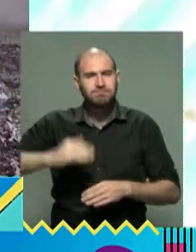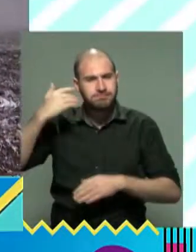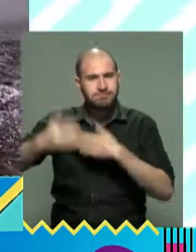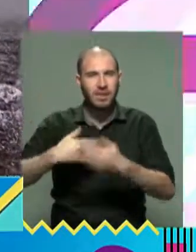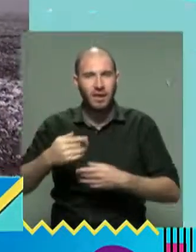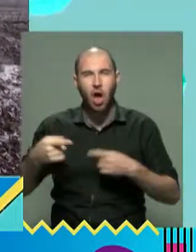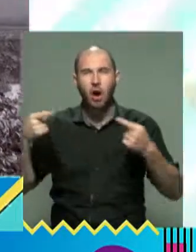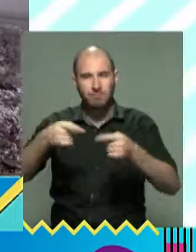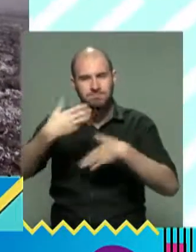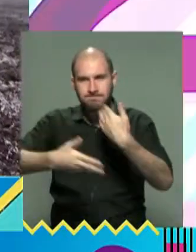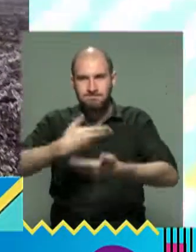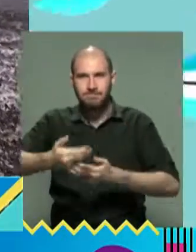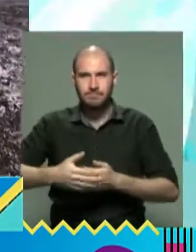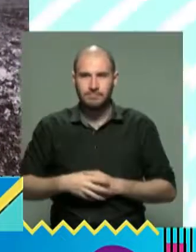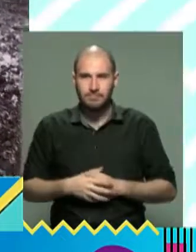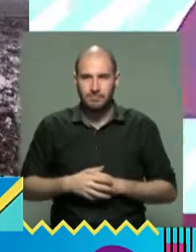desafío personal.